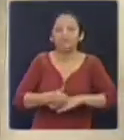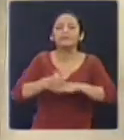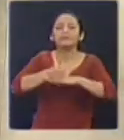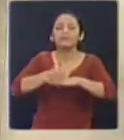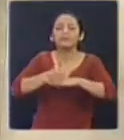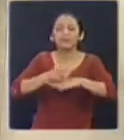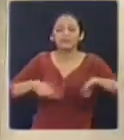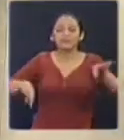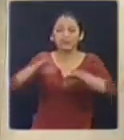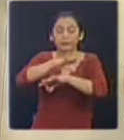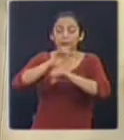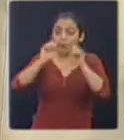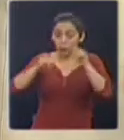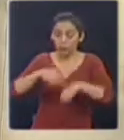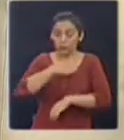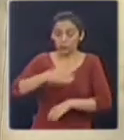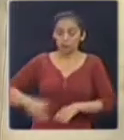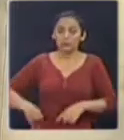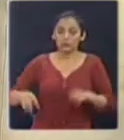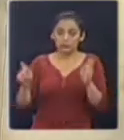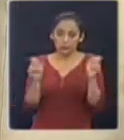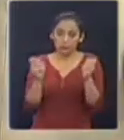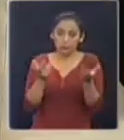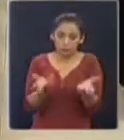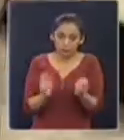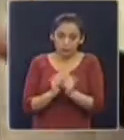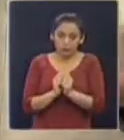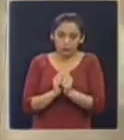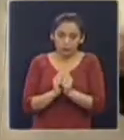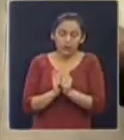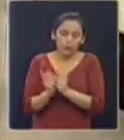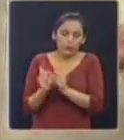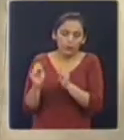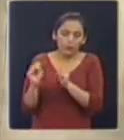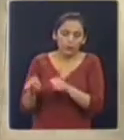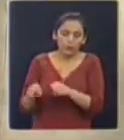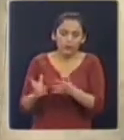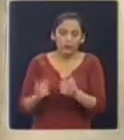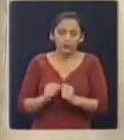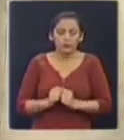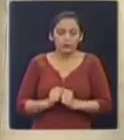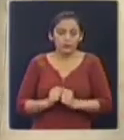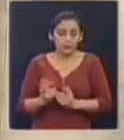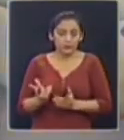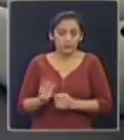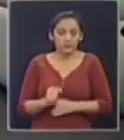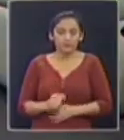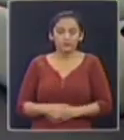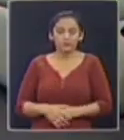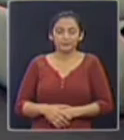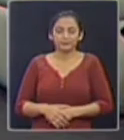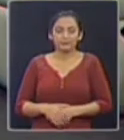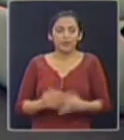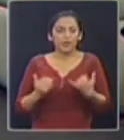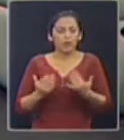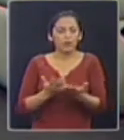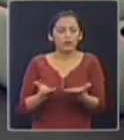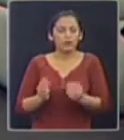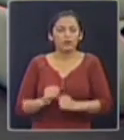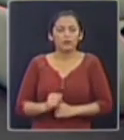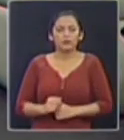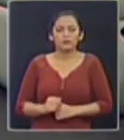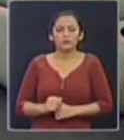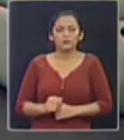puede ser el directorio de un grado de la escuela, el equipo de fútbol, qué sé yo. El vicepresidente tiene esa función. ¿El vicepresidente resulta o